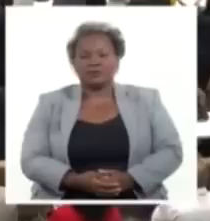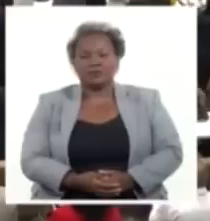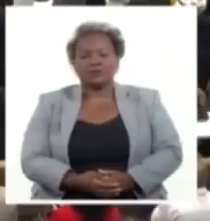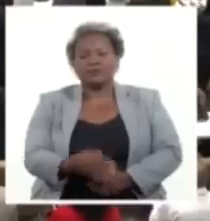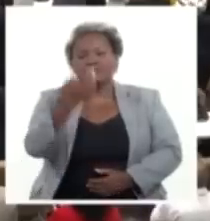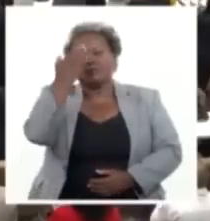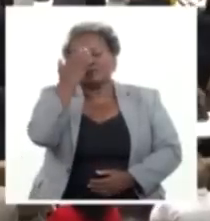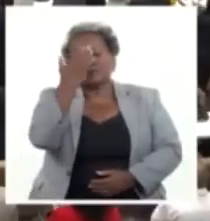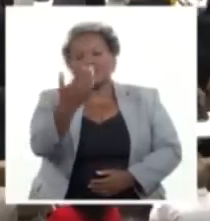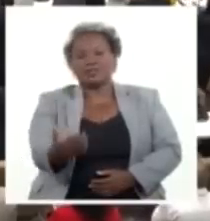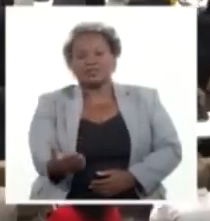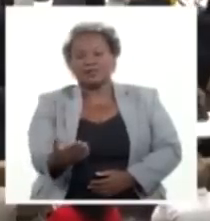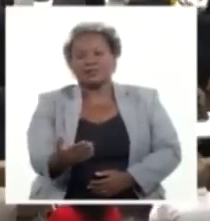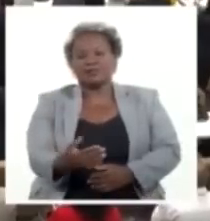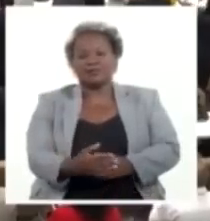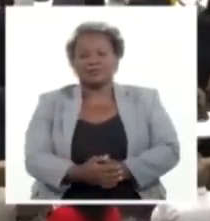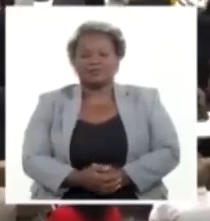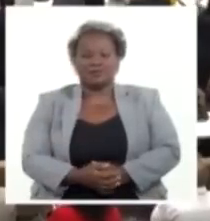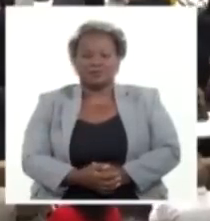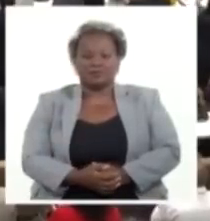sí.